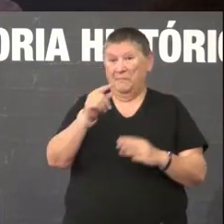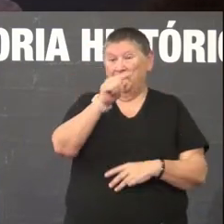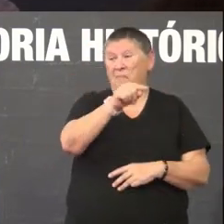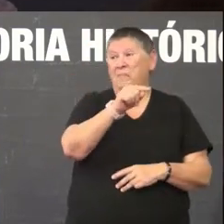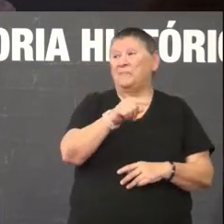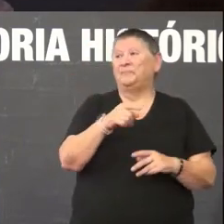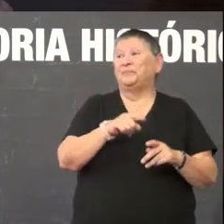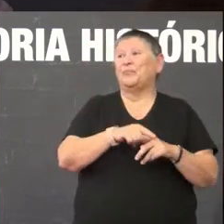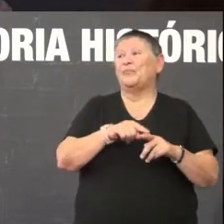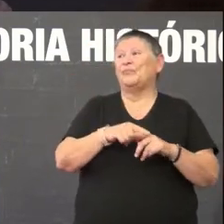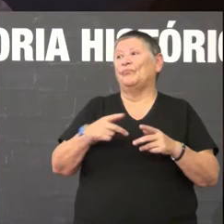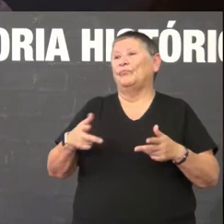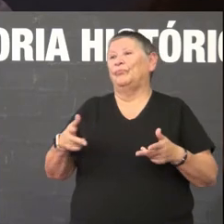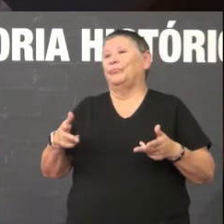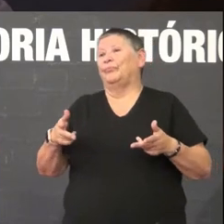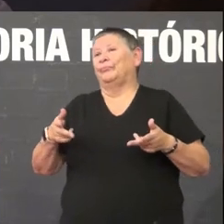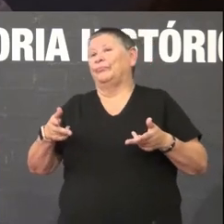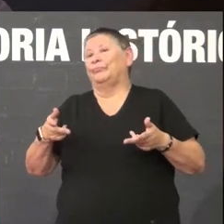de democracia